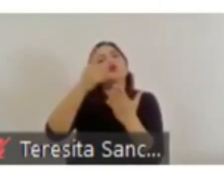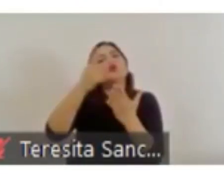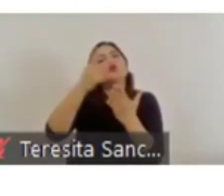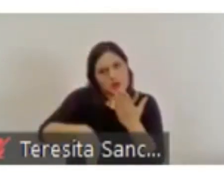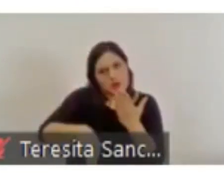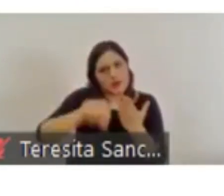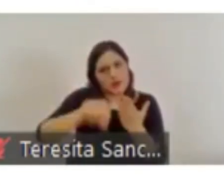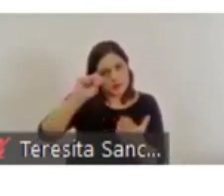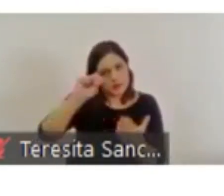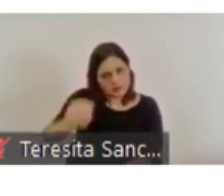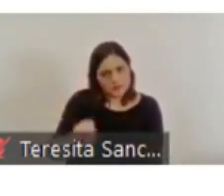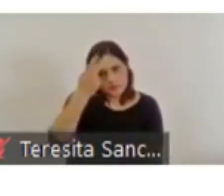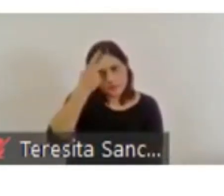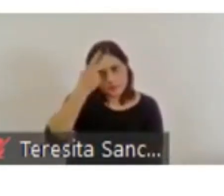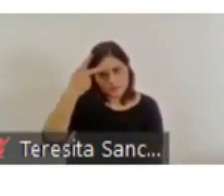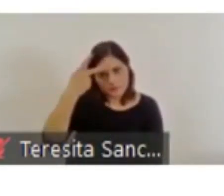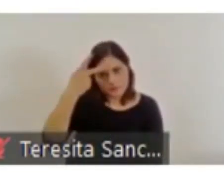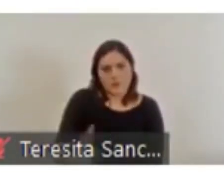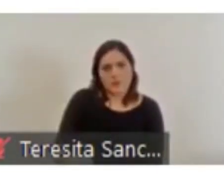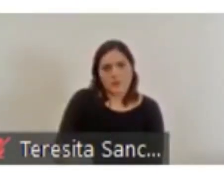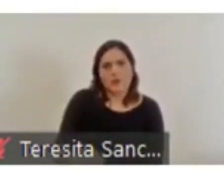en donde una niña de 10 años